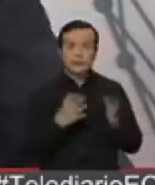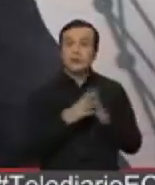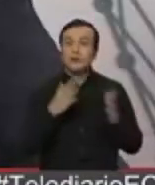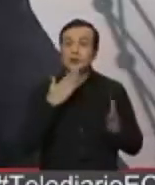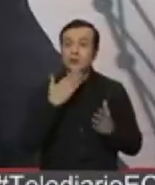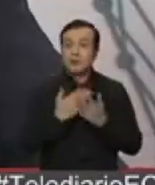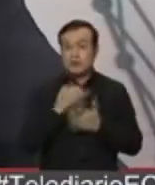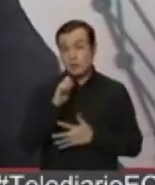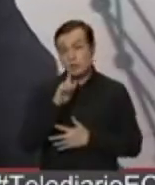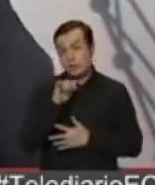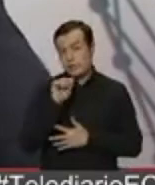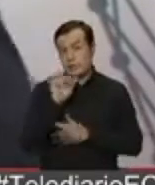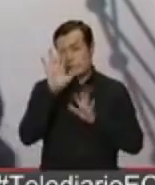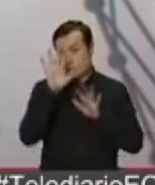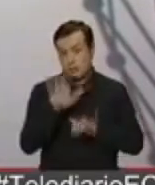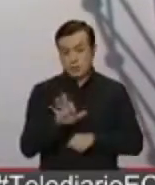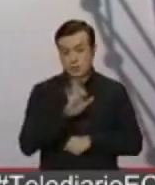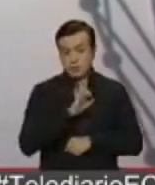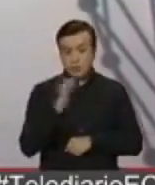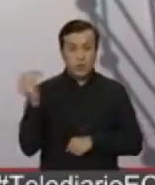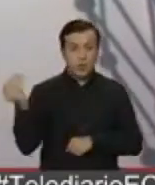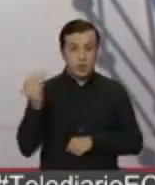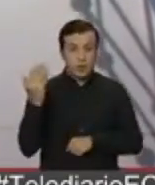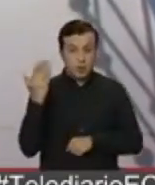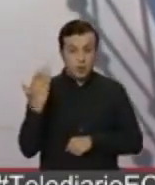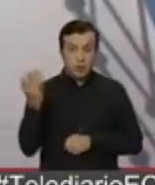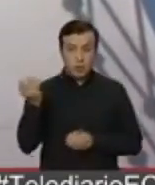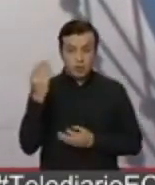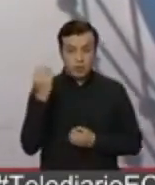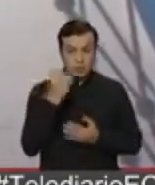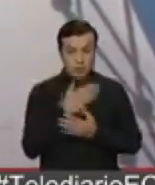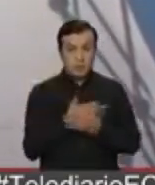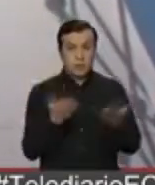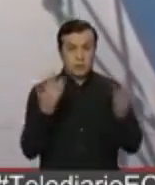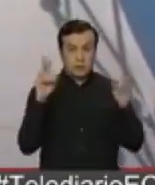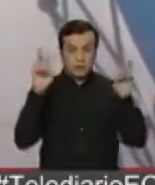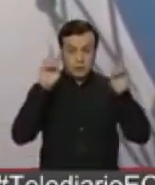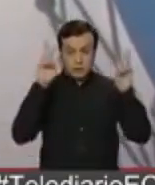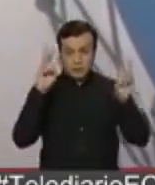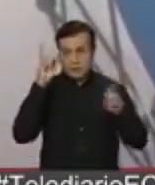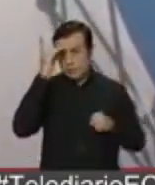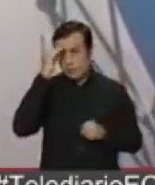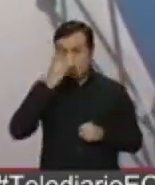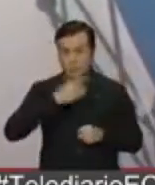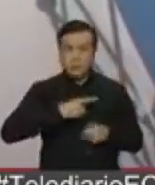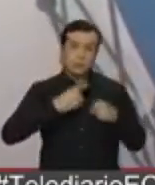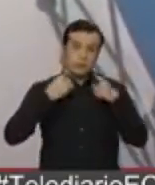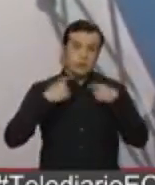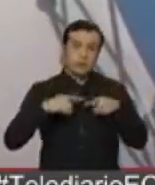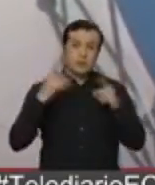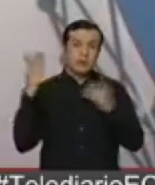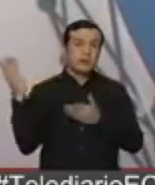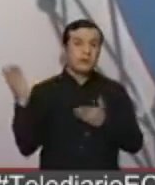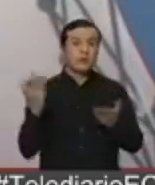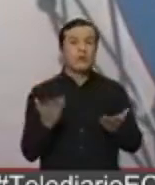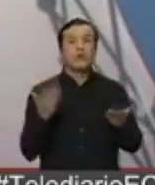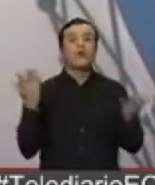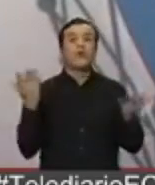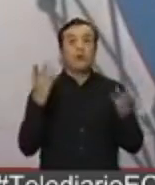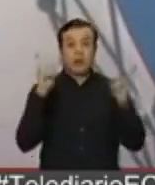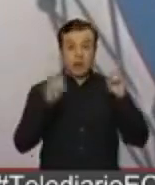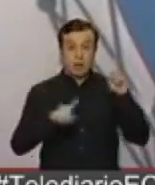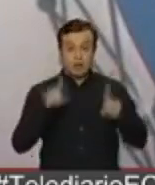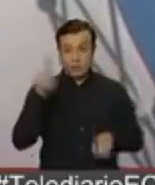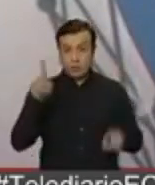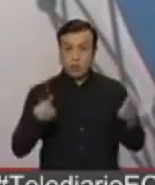elías tenorio secretario técnico de juventudes por la información compartida en torno a esta decisión presidencial de suprimir varias